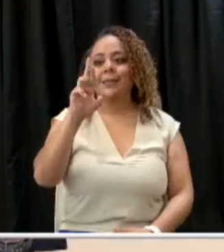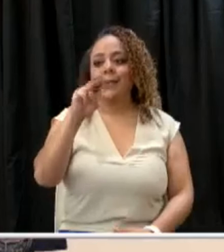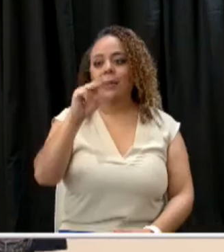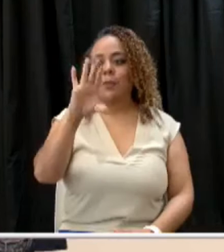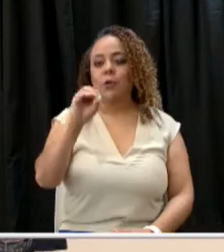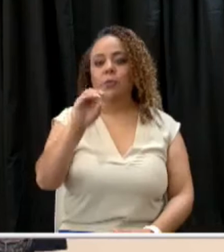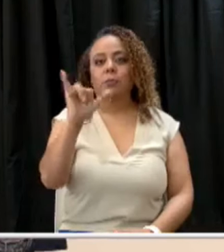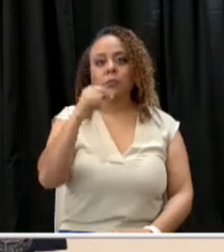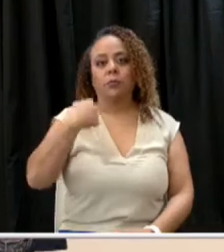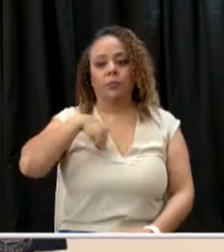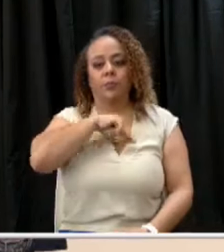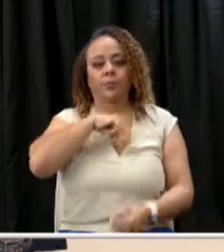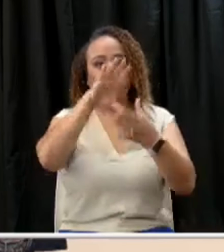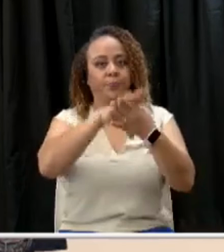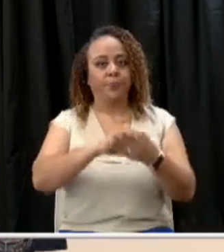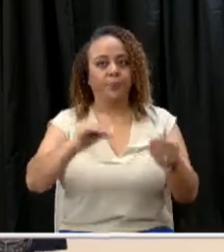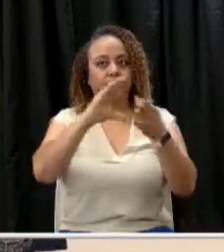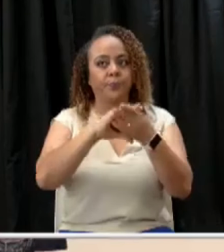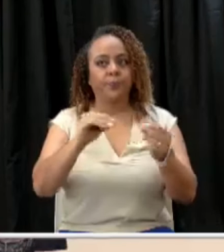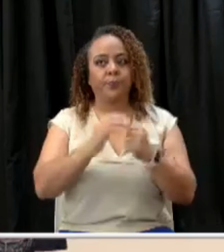venido comentando